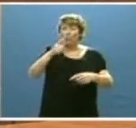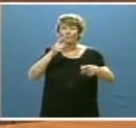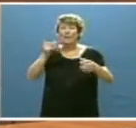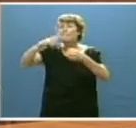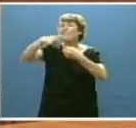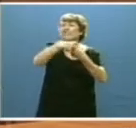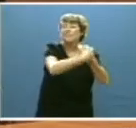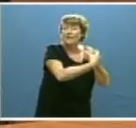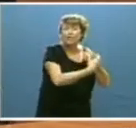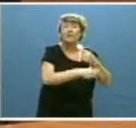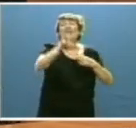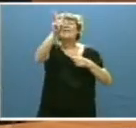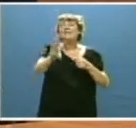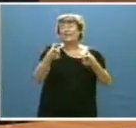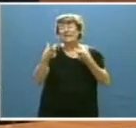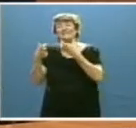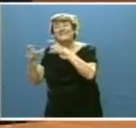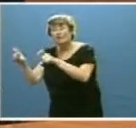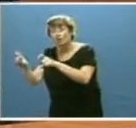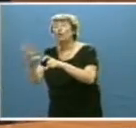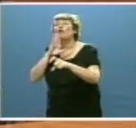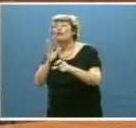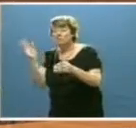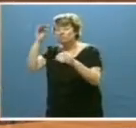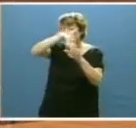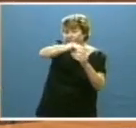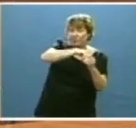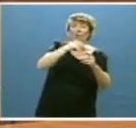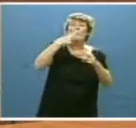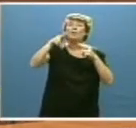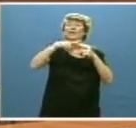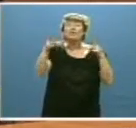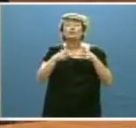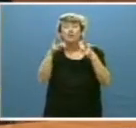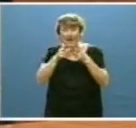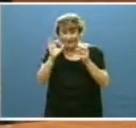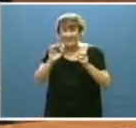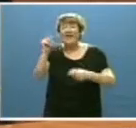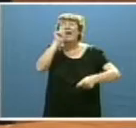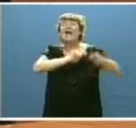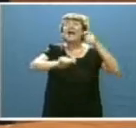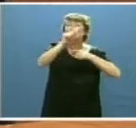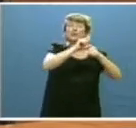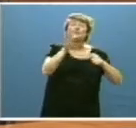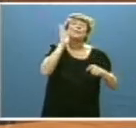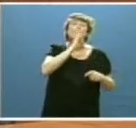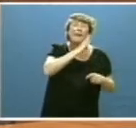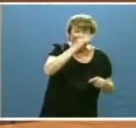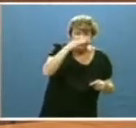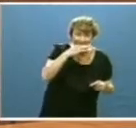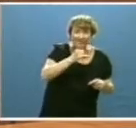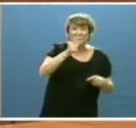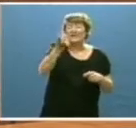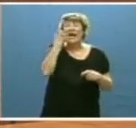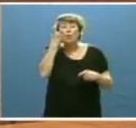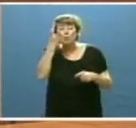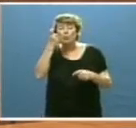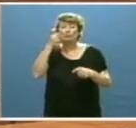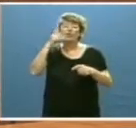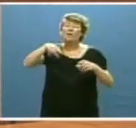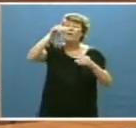del tercer sector en las políticas de servicios sociales de las asociaciones de madres y padres y alumnos en la